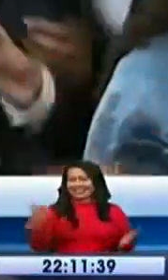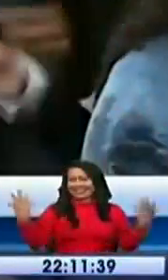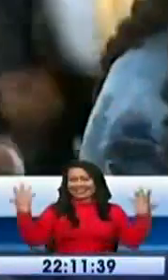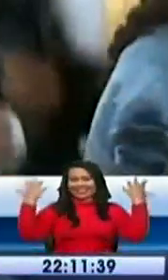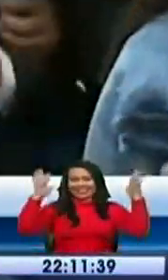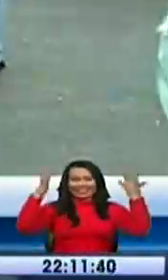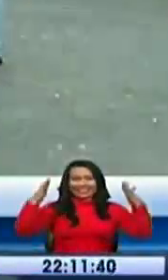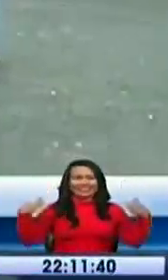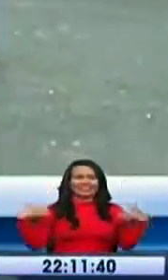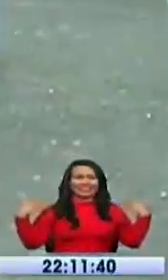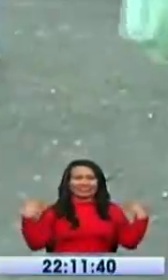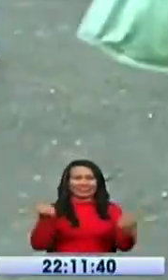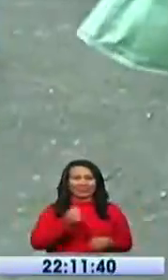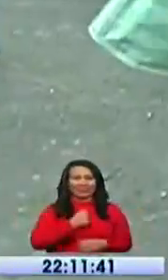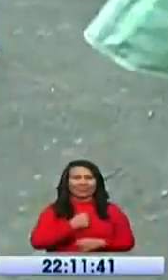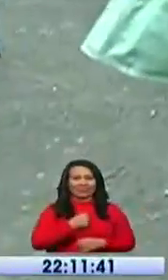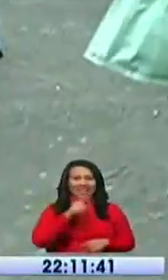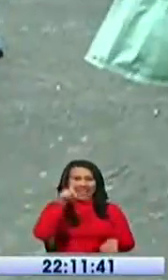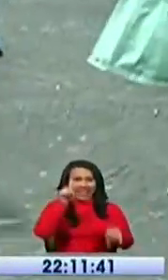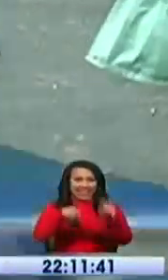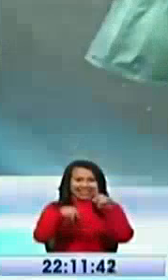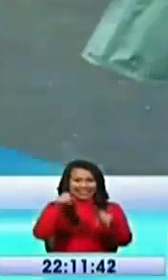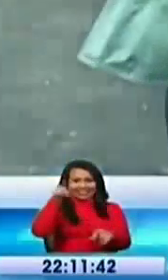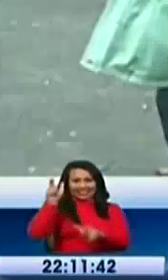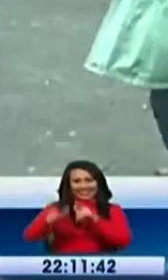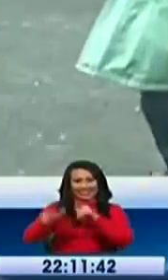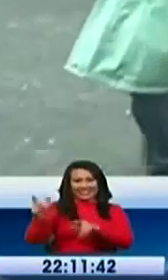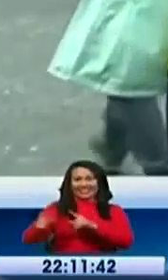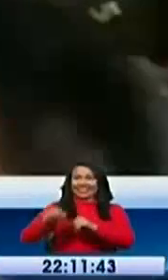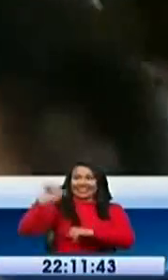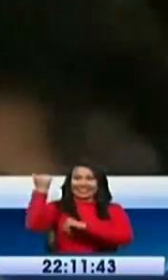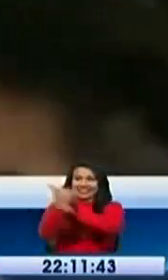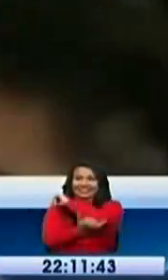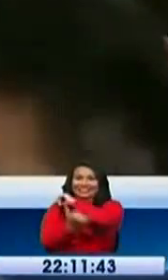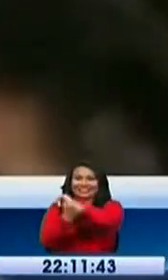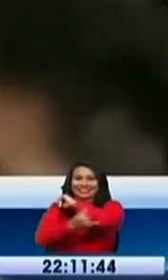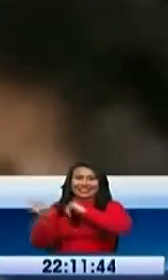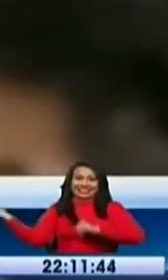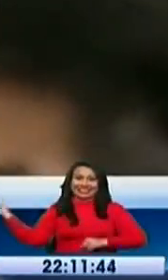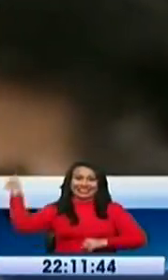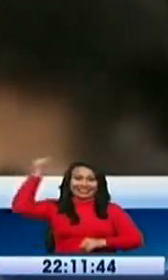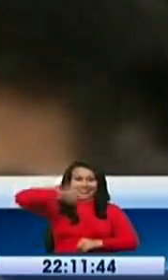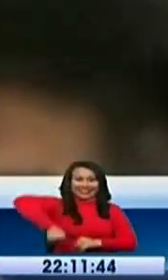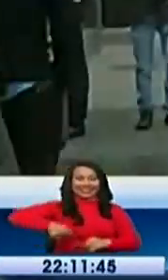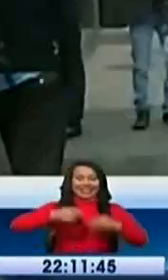mi selección. Incluso algunos turistas extranjeros vistieron de amarillo, azul y rojo.